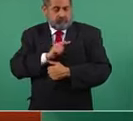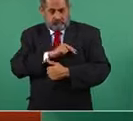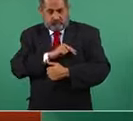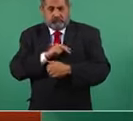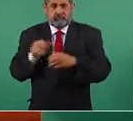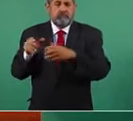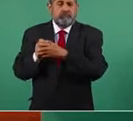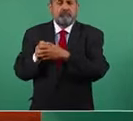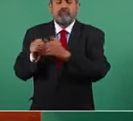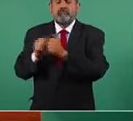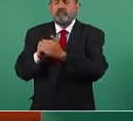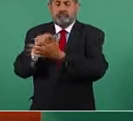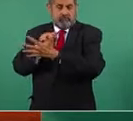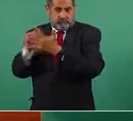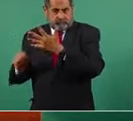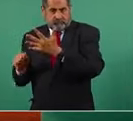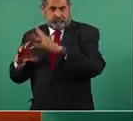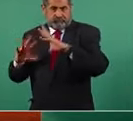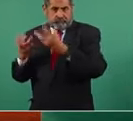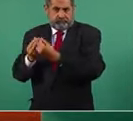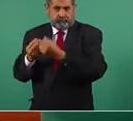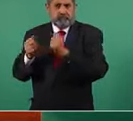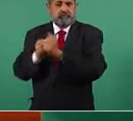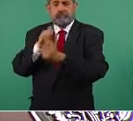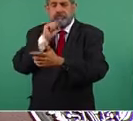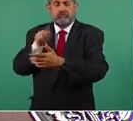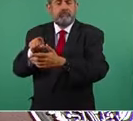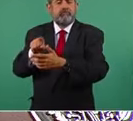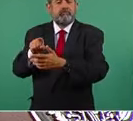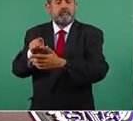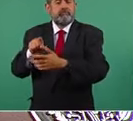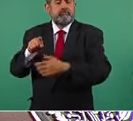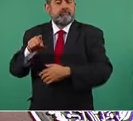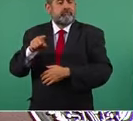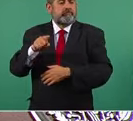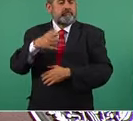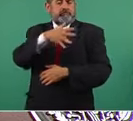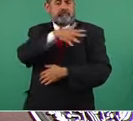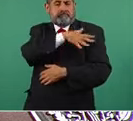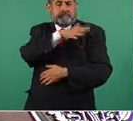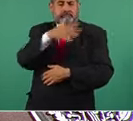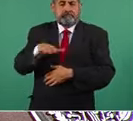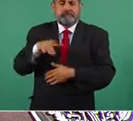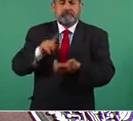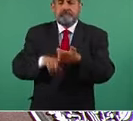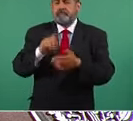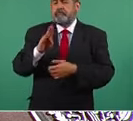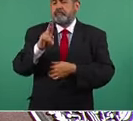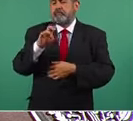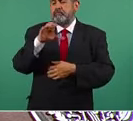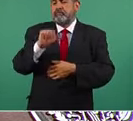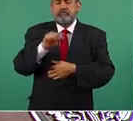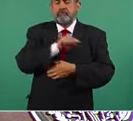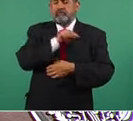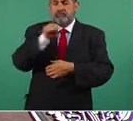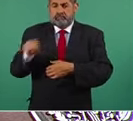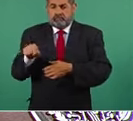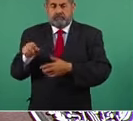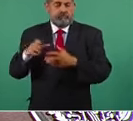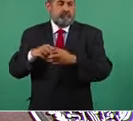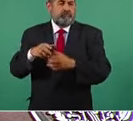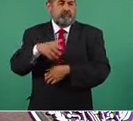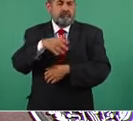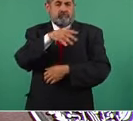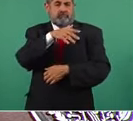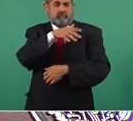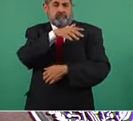con la representación del general Bucio, que es el comandante